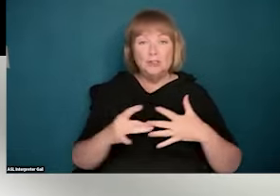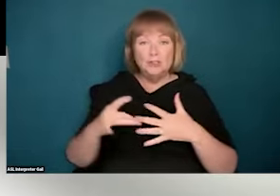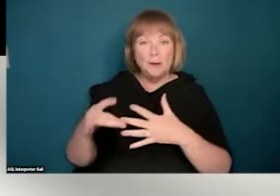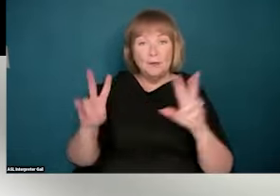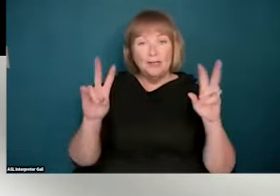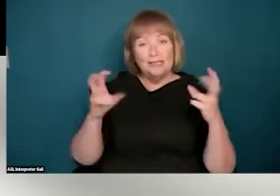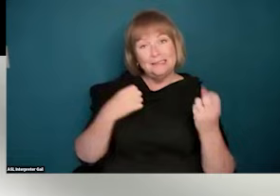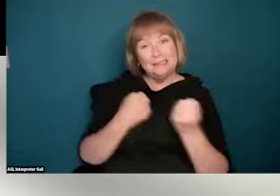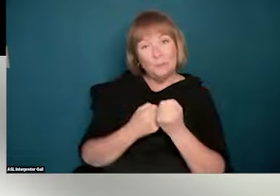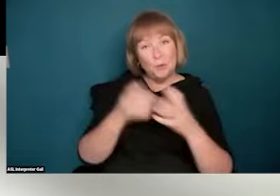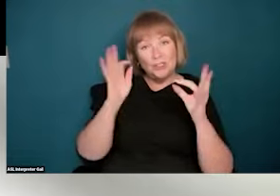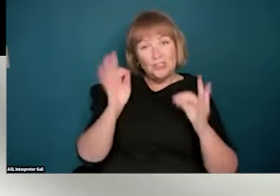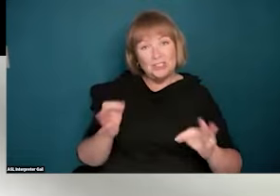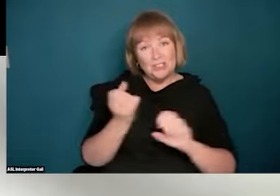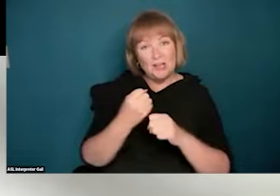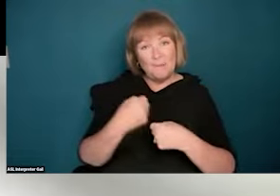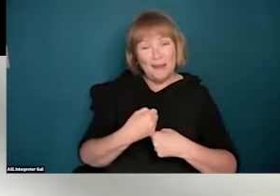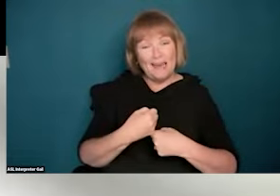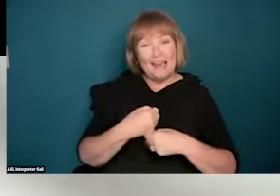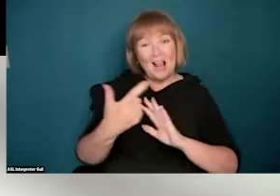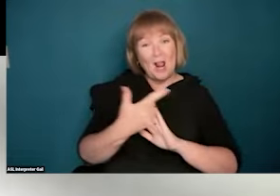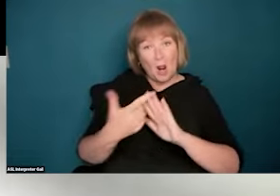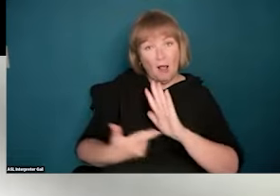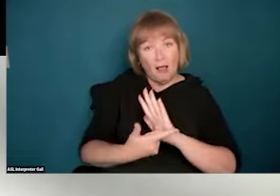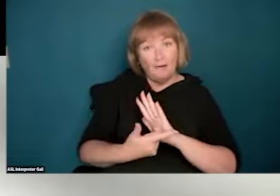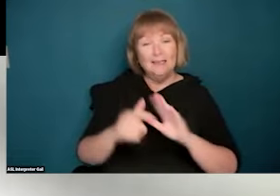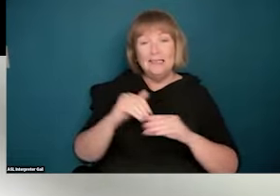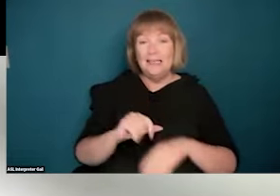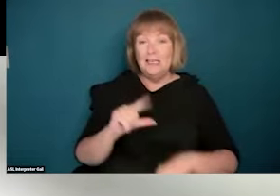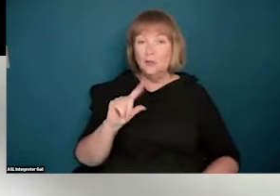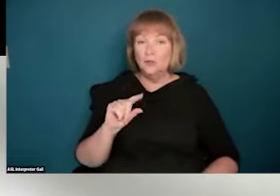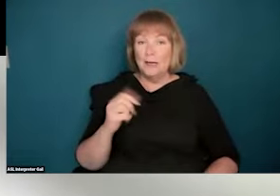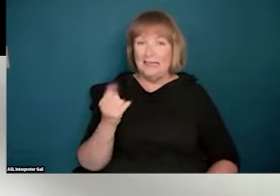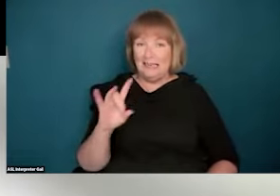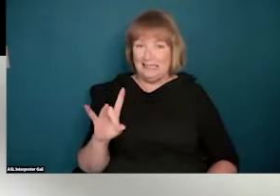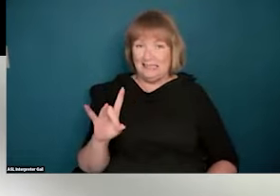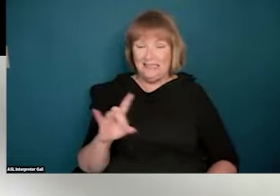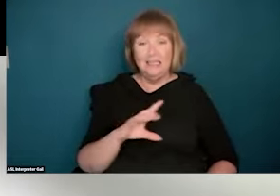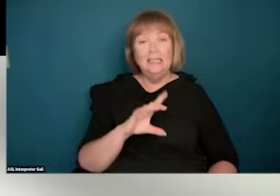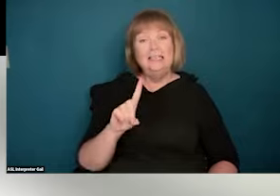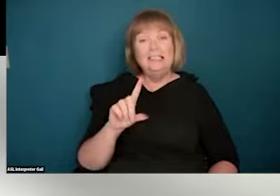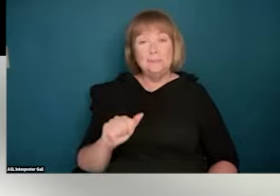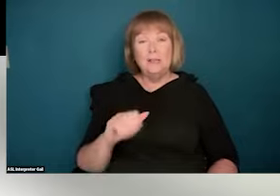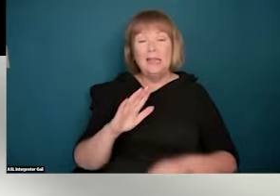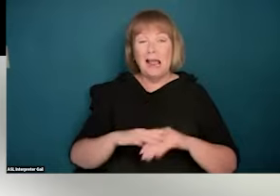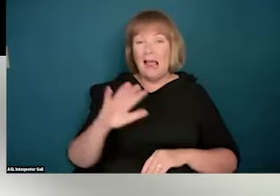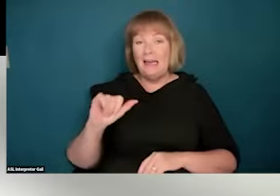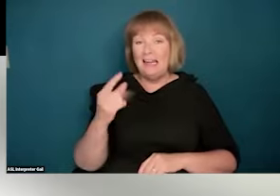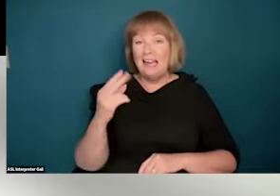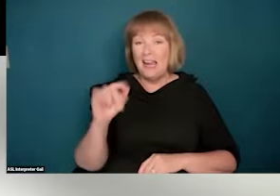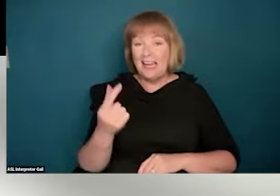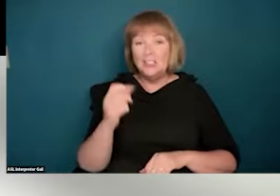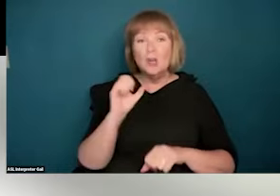legislatura, y nosotros lo que le ayudamos a todos estos individuos es ayudar a tomar decisiones que